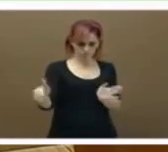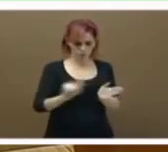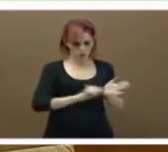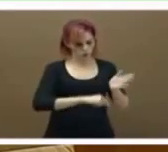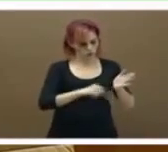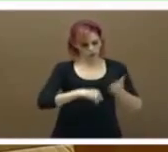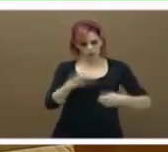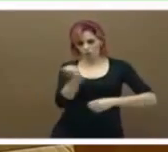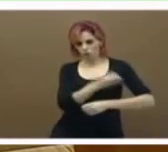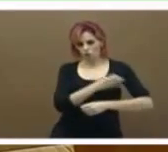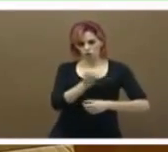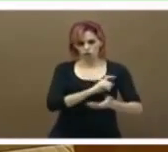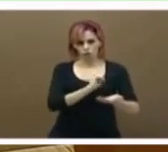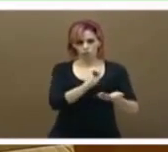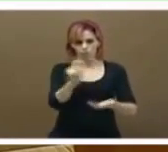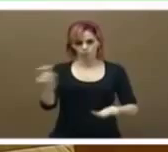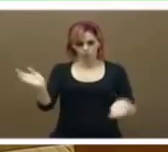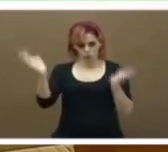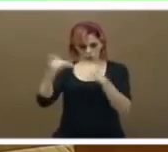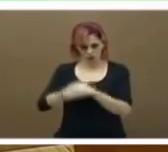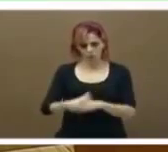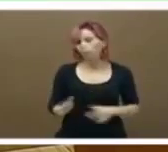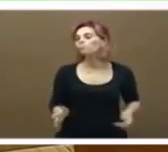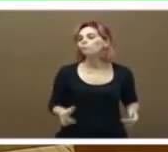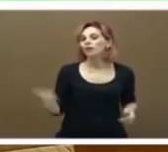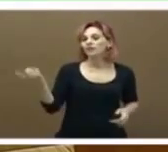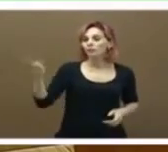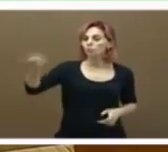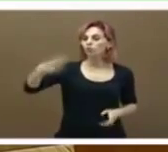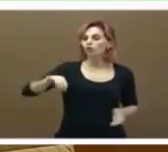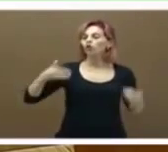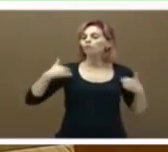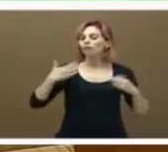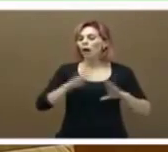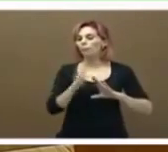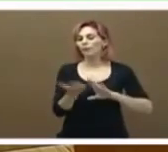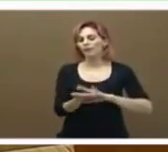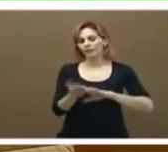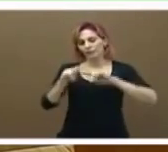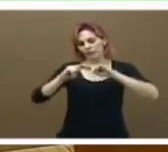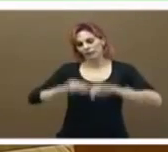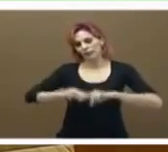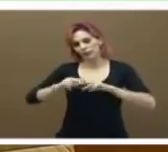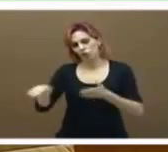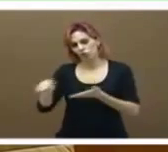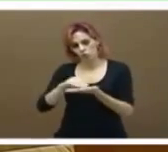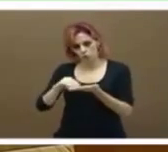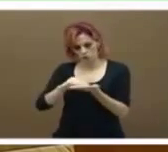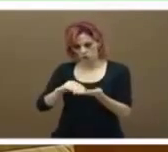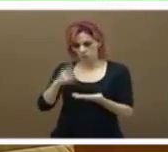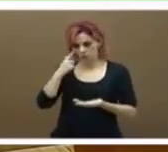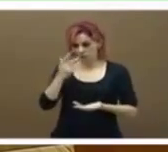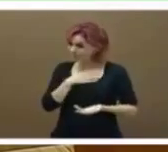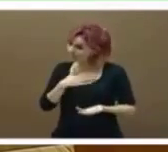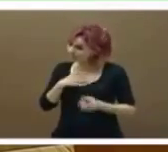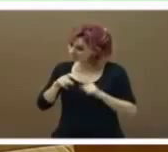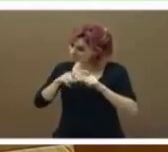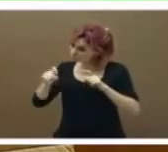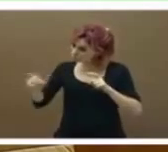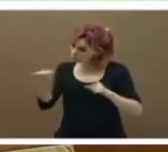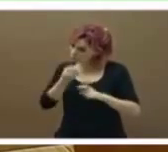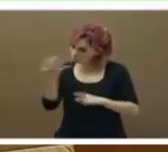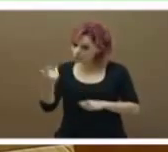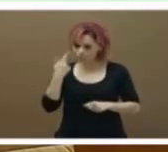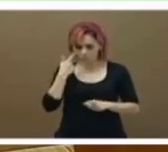eran ustedes los que tenían por resolver muchos expedientes. Le voy a dar algunas cifras que las pide. Miren